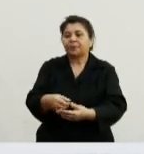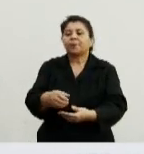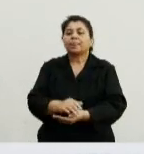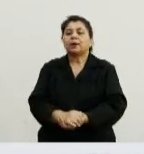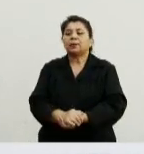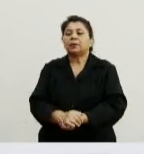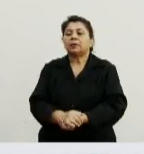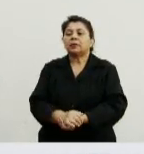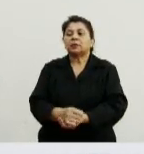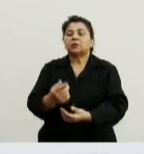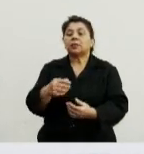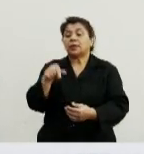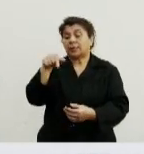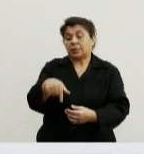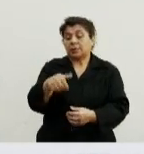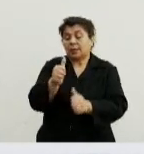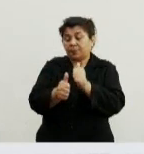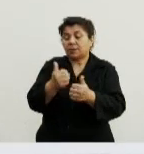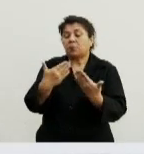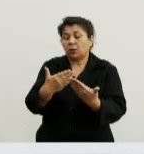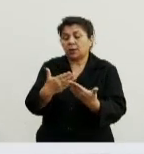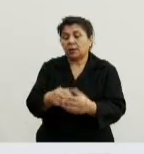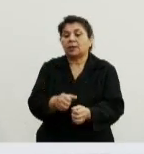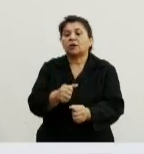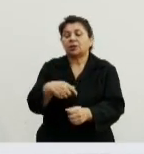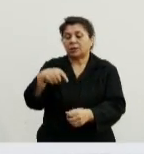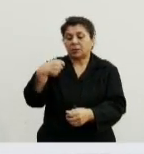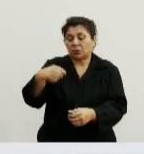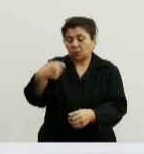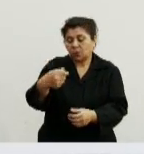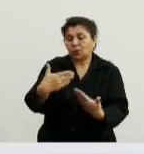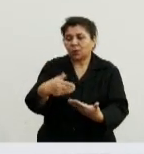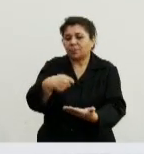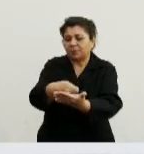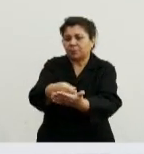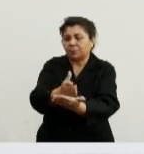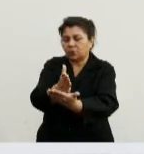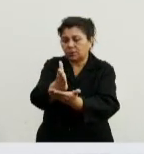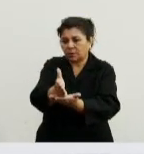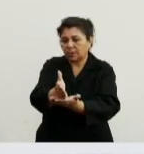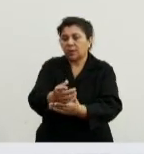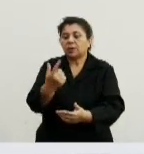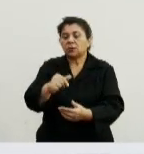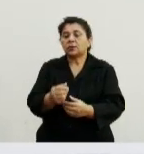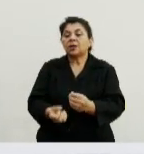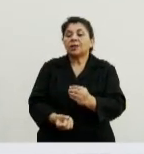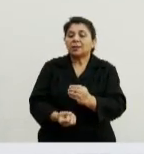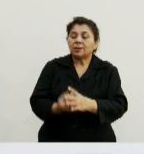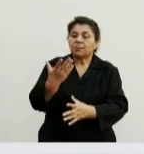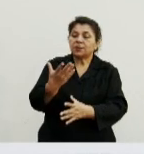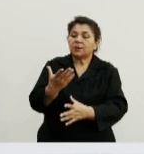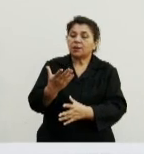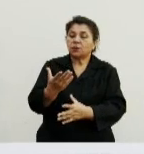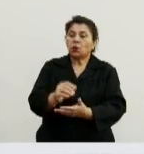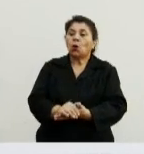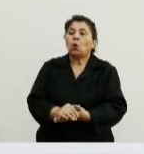la posibilidad de que éstas puedan continuar con el pago de los mismos por eso se ha generado a nivel nacional el repro